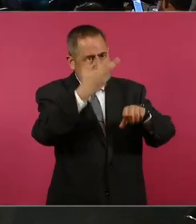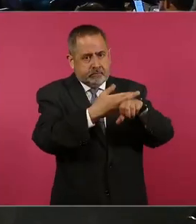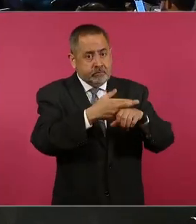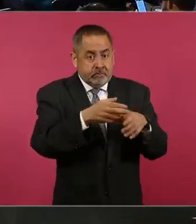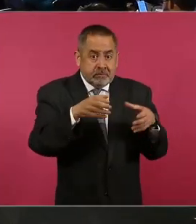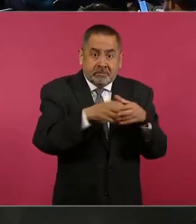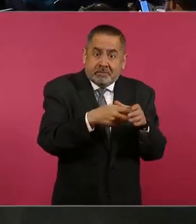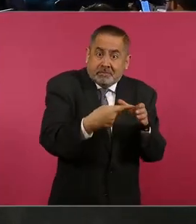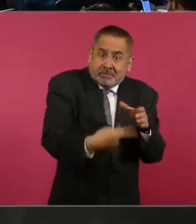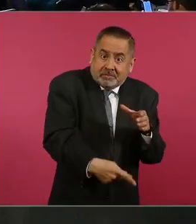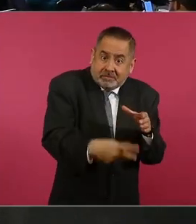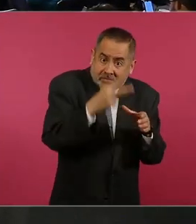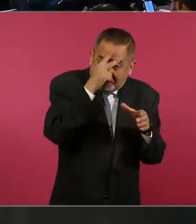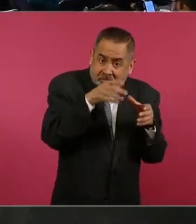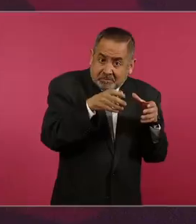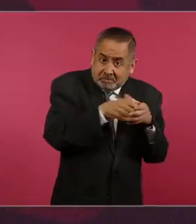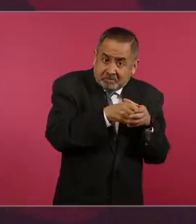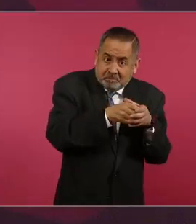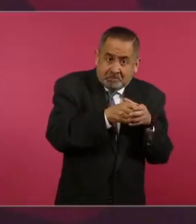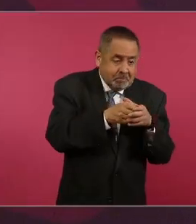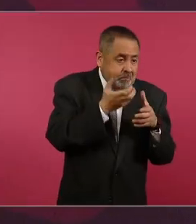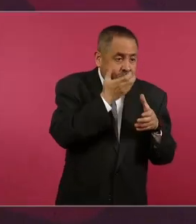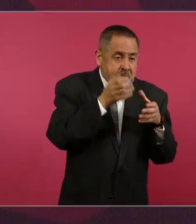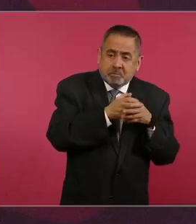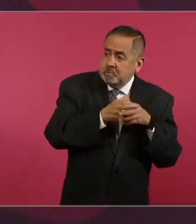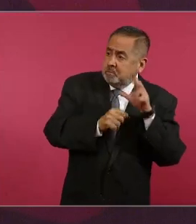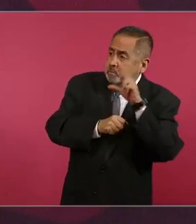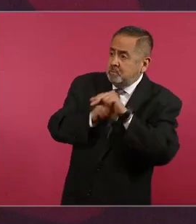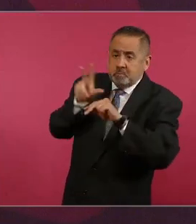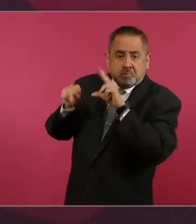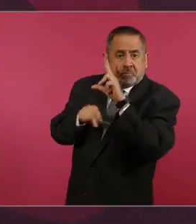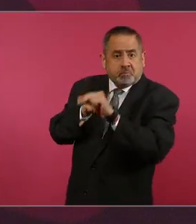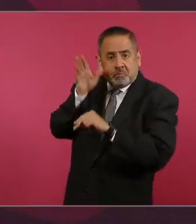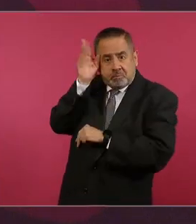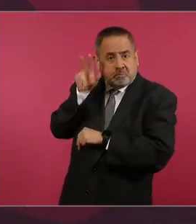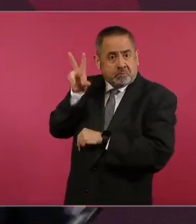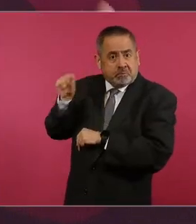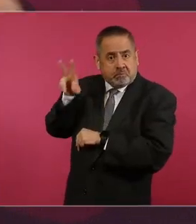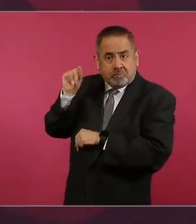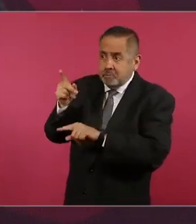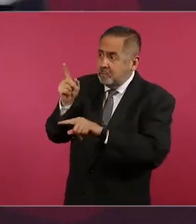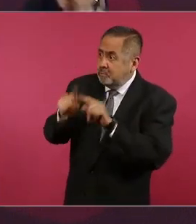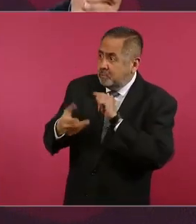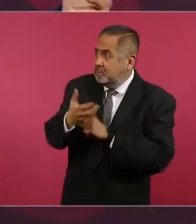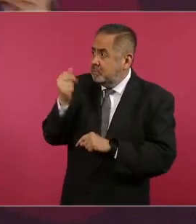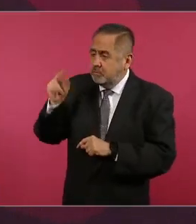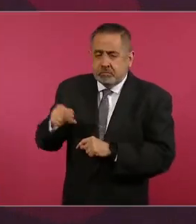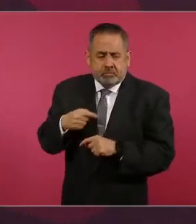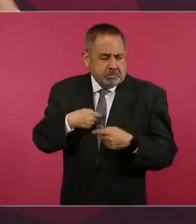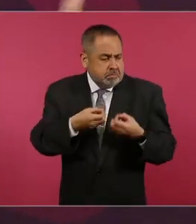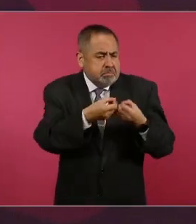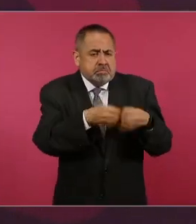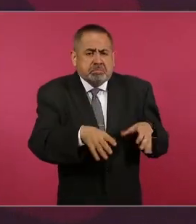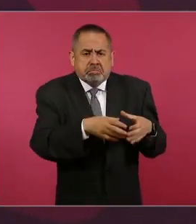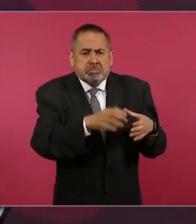minoría conservadora que se opuso, aun cuando no le afectaba